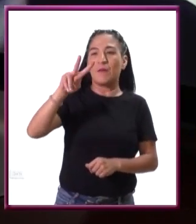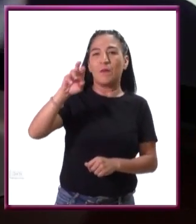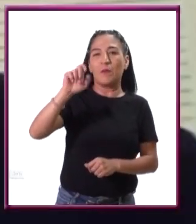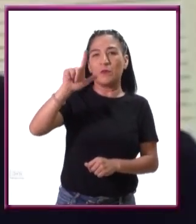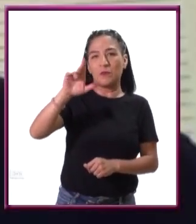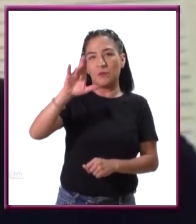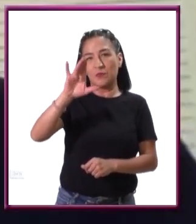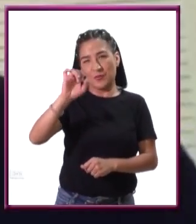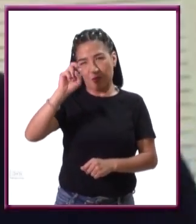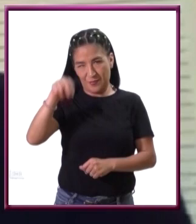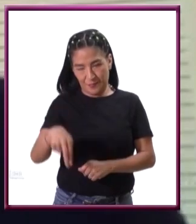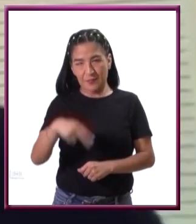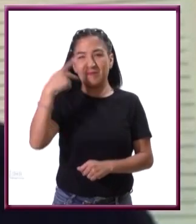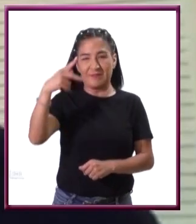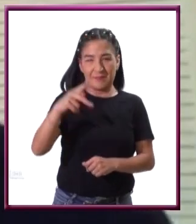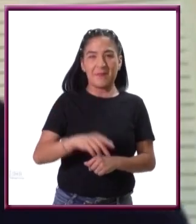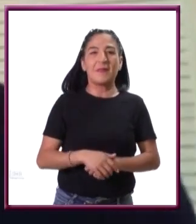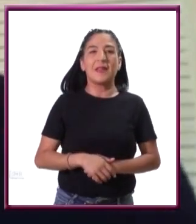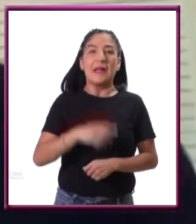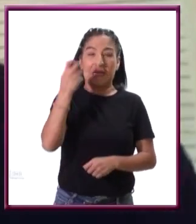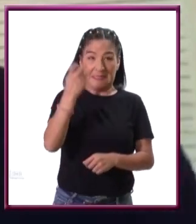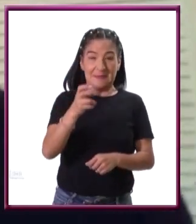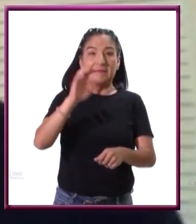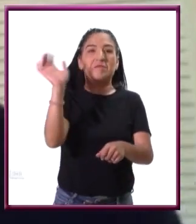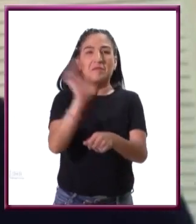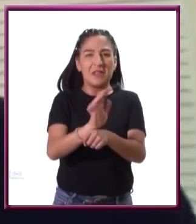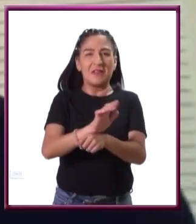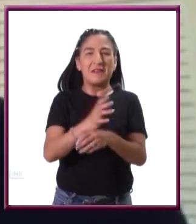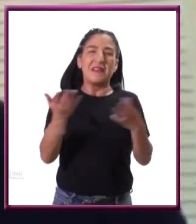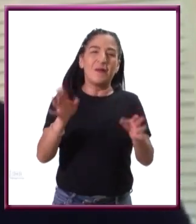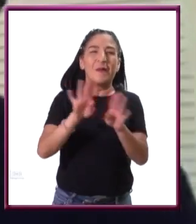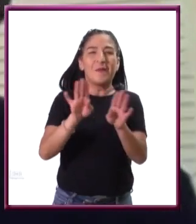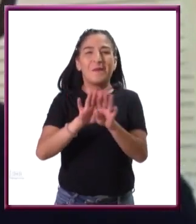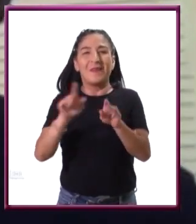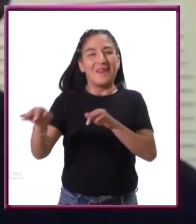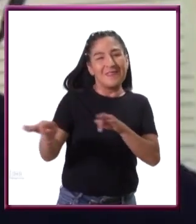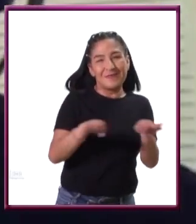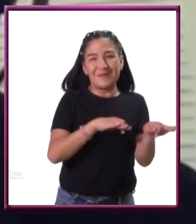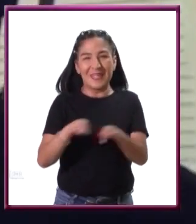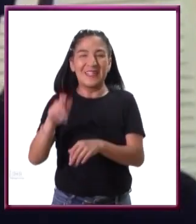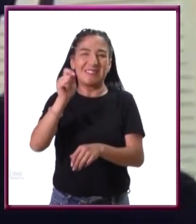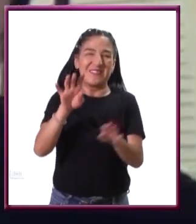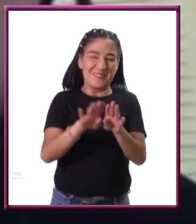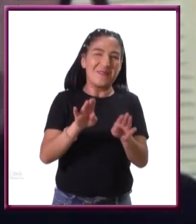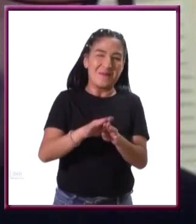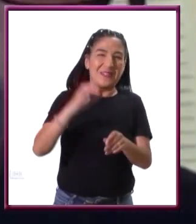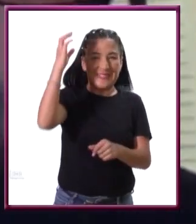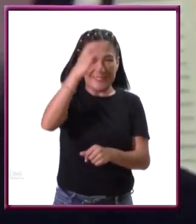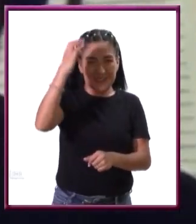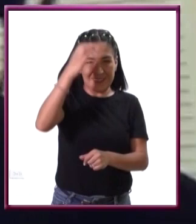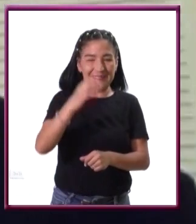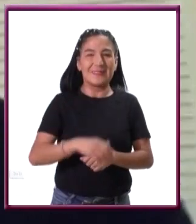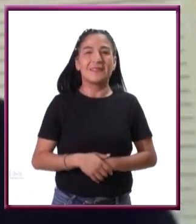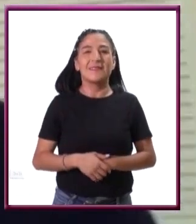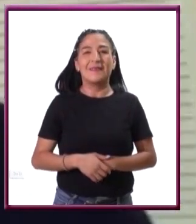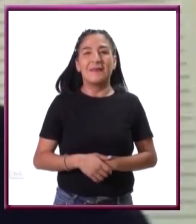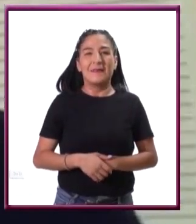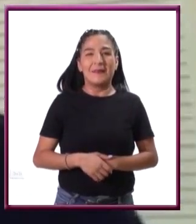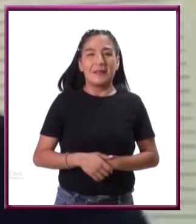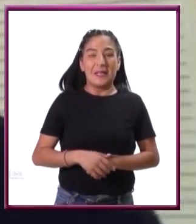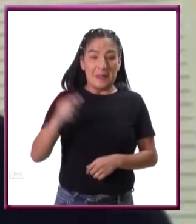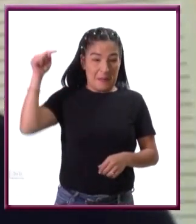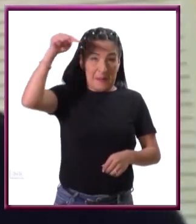Reitman. Es una película donde, de hecho es una comedia en plan de ciencia ficción. Llega un meteorito a la